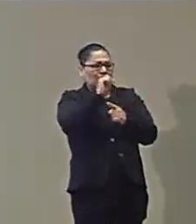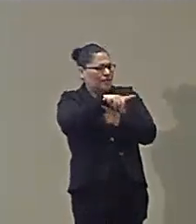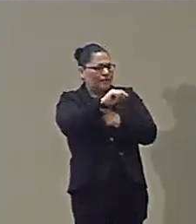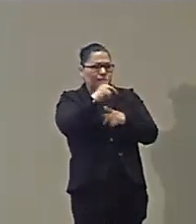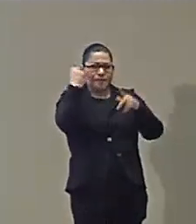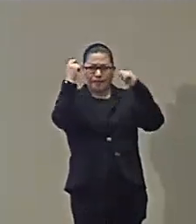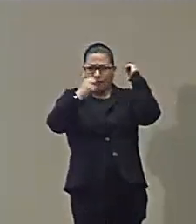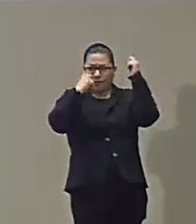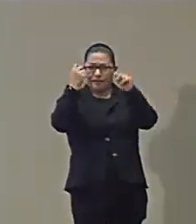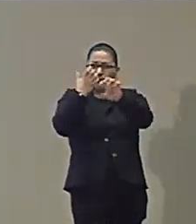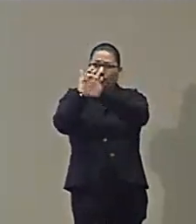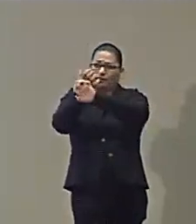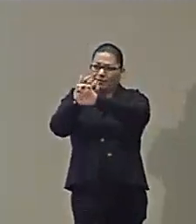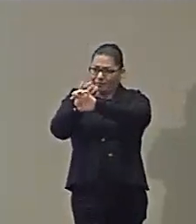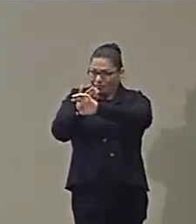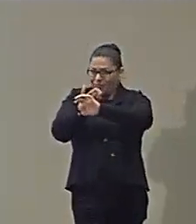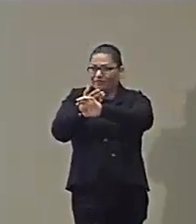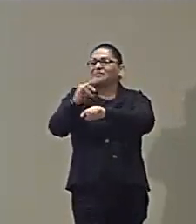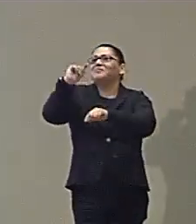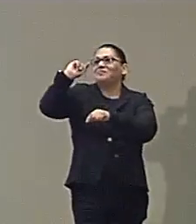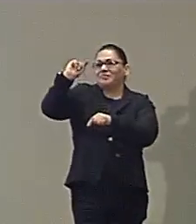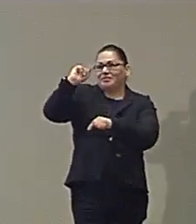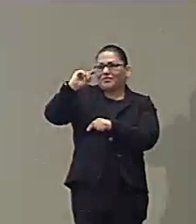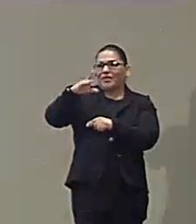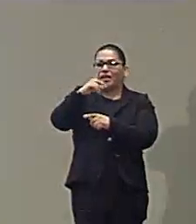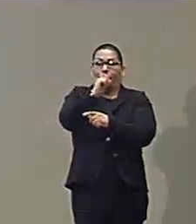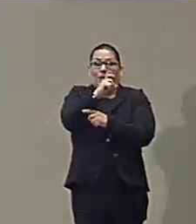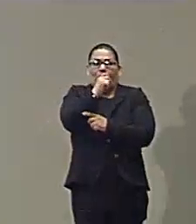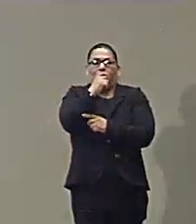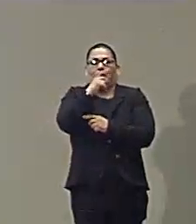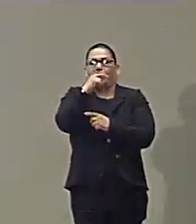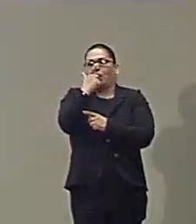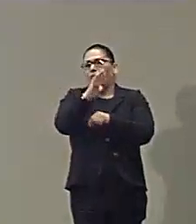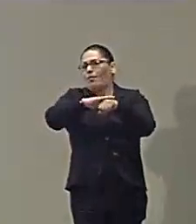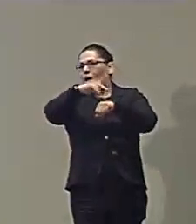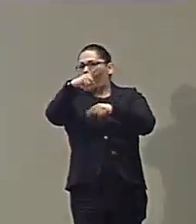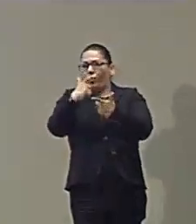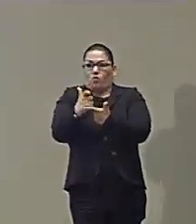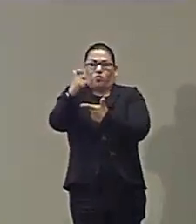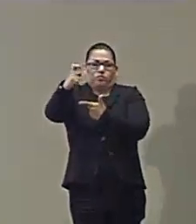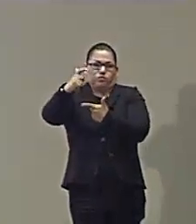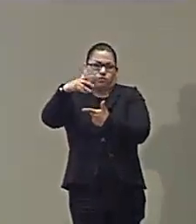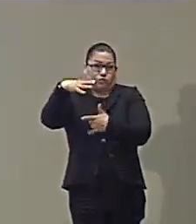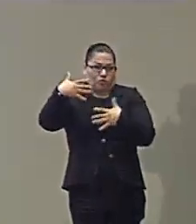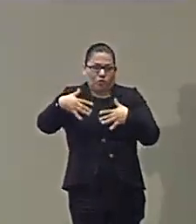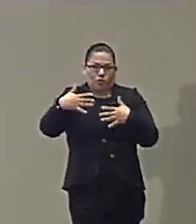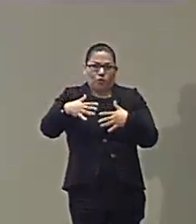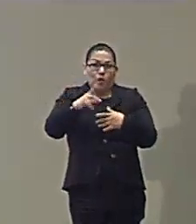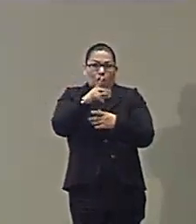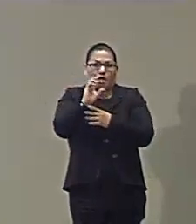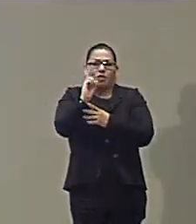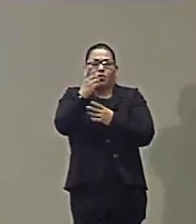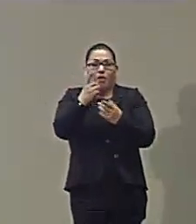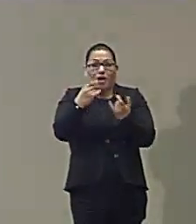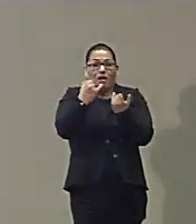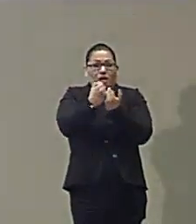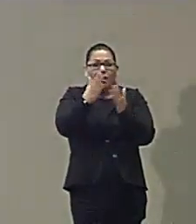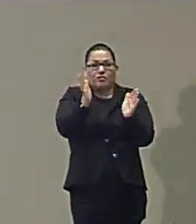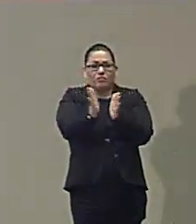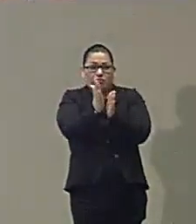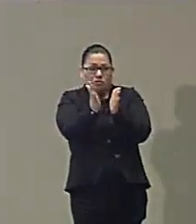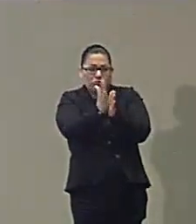eeuu estoy seguro que gustaría 20 o 30 veces más y tendrían una infraestructura impresionante